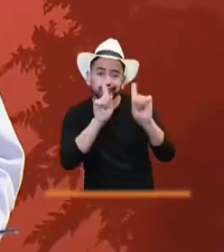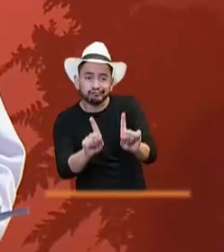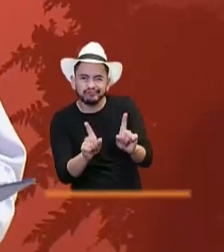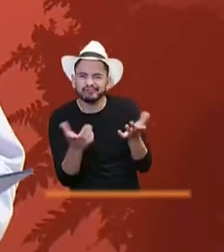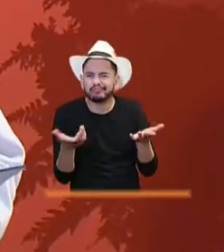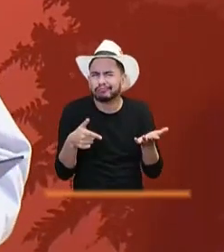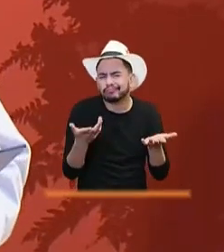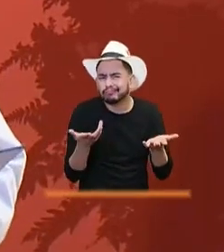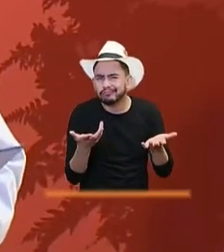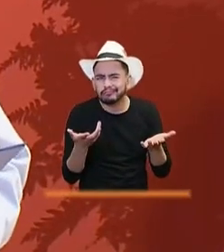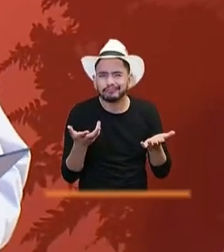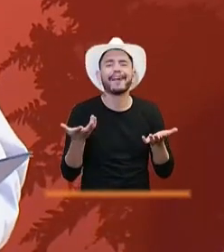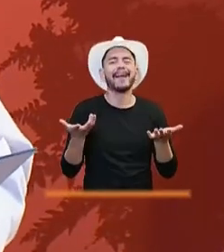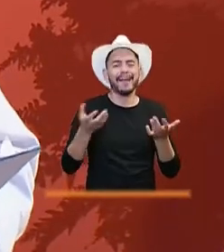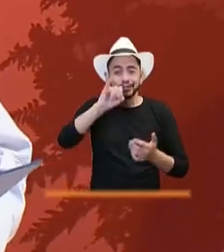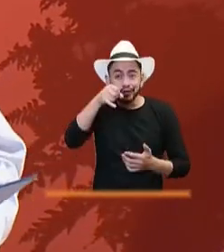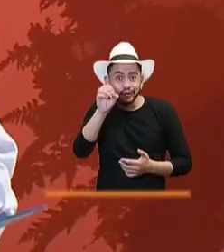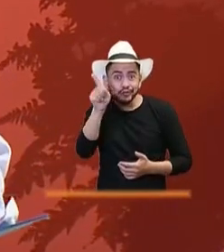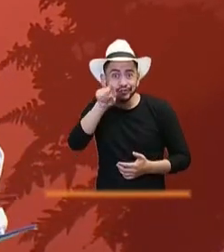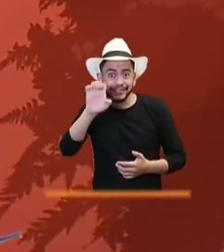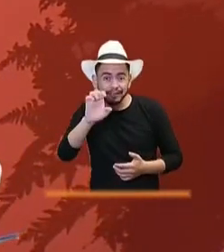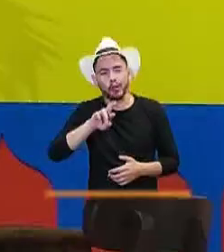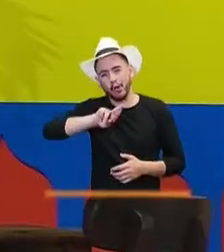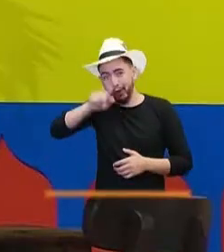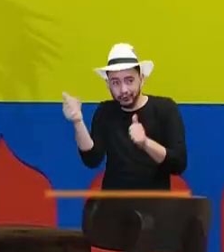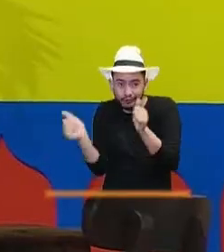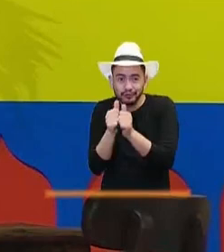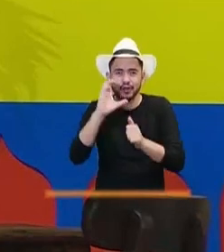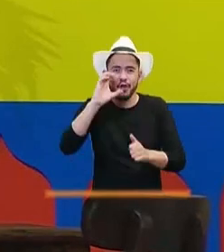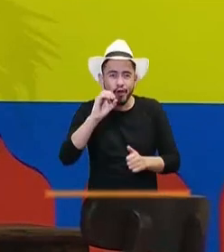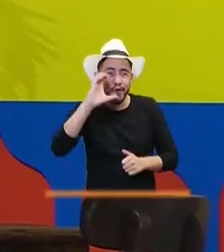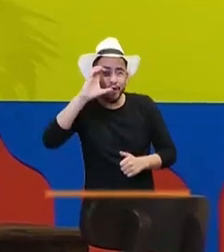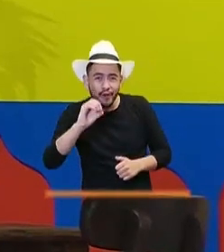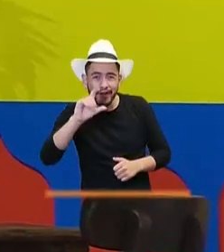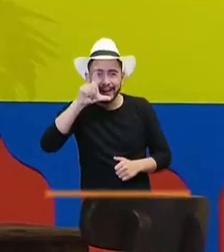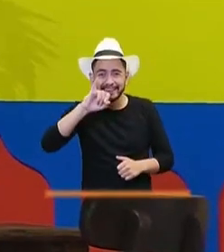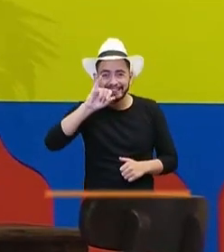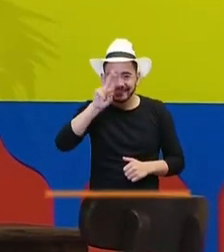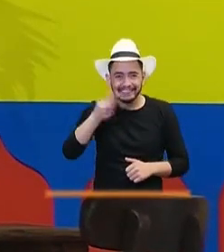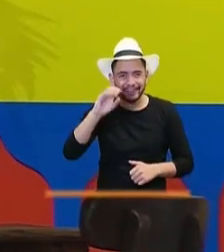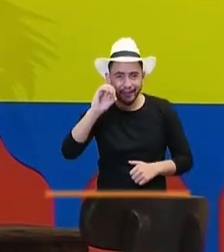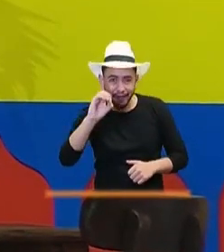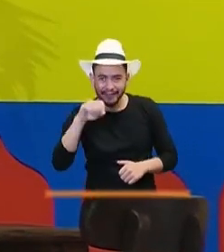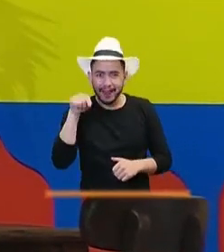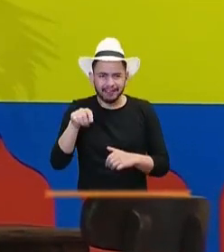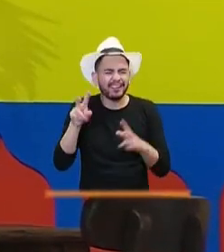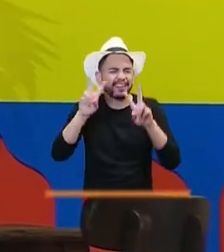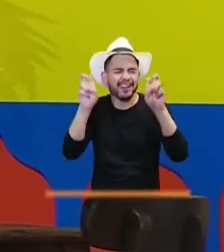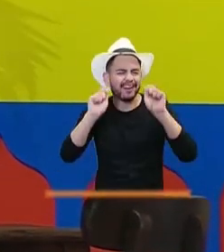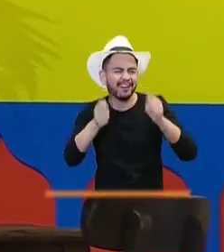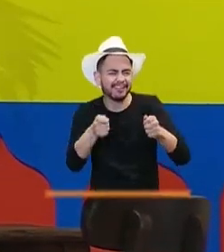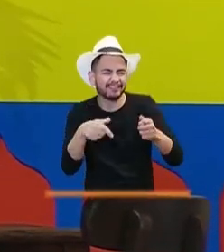Miel, y lo acompaña el libretista Cocolizo. ¿Y el tema? El tema impuesto es...